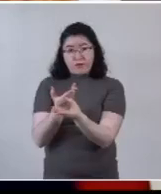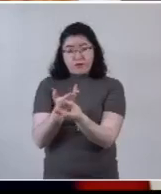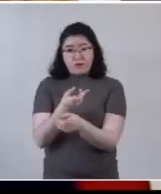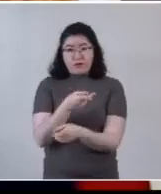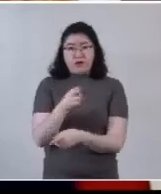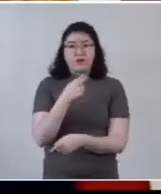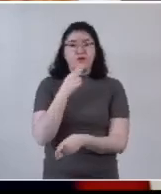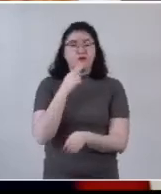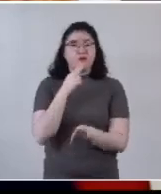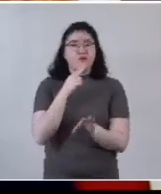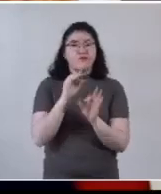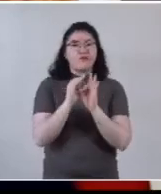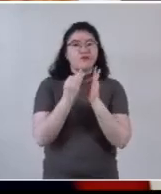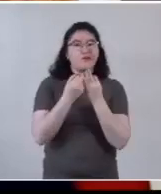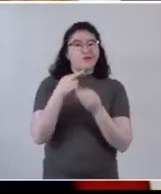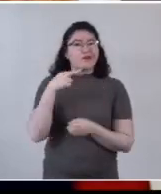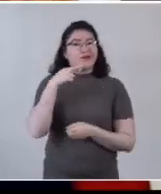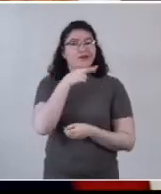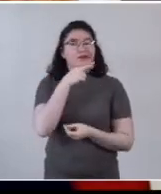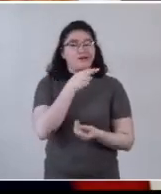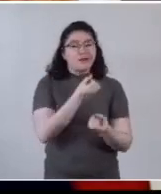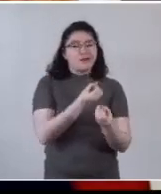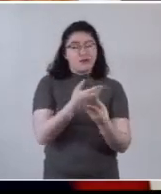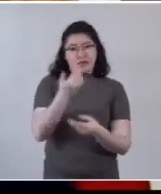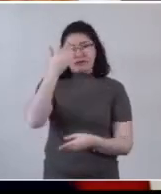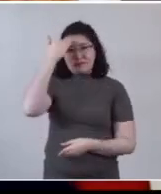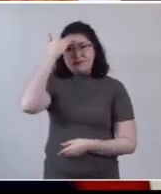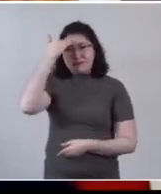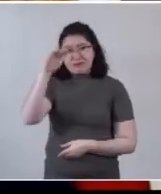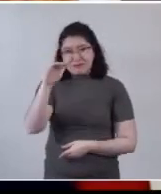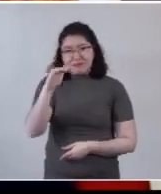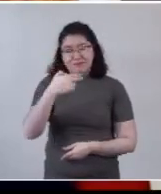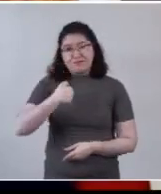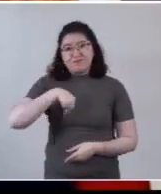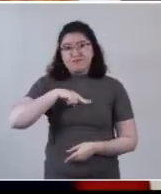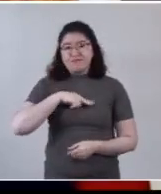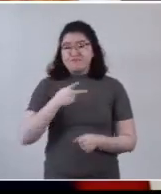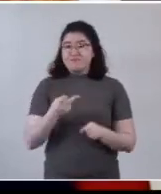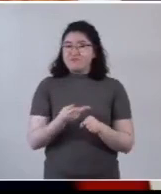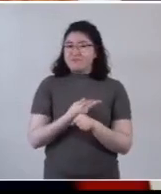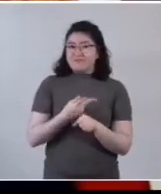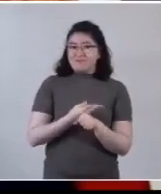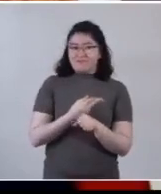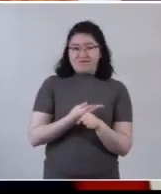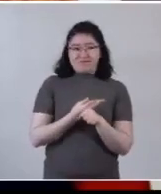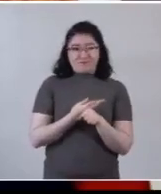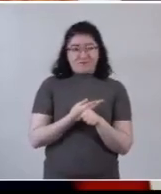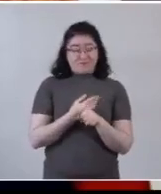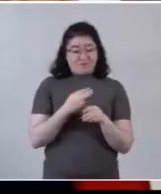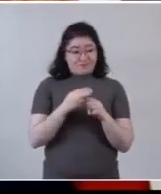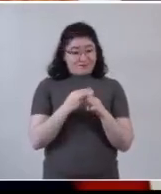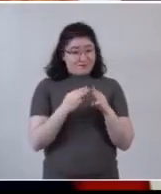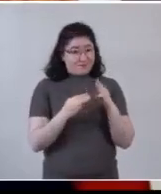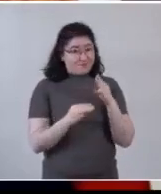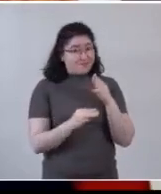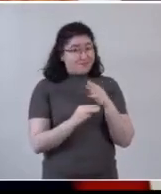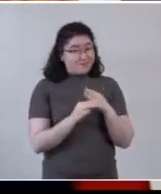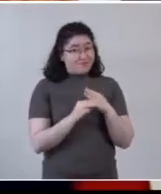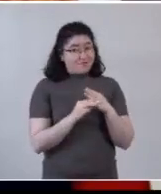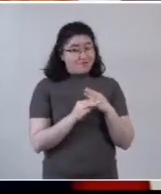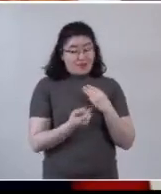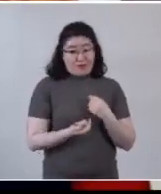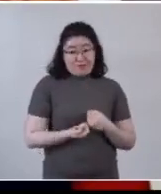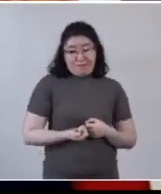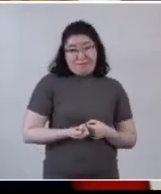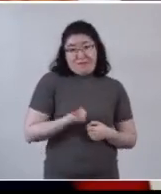utilización dinámica, es decir, estamos conscientes que muchos de los materiales que llegaron